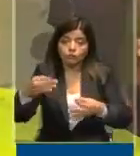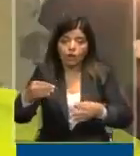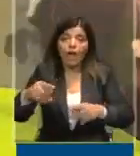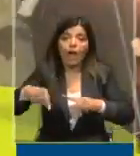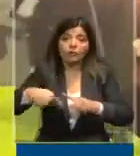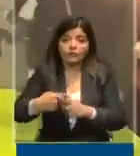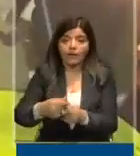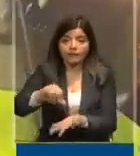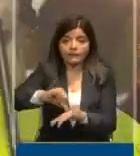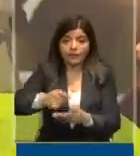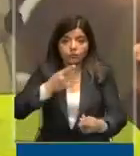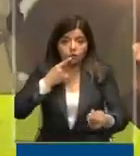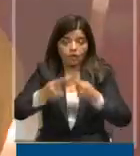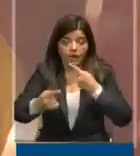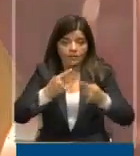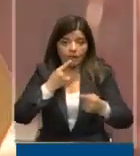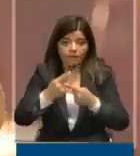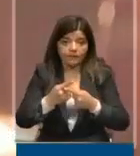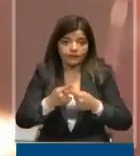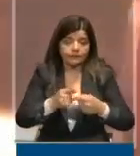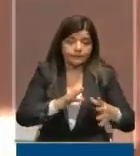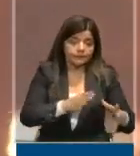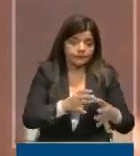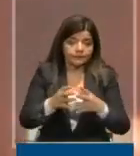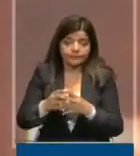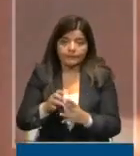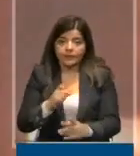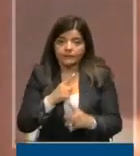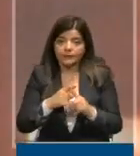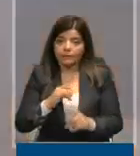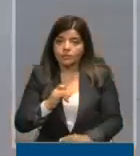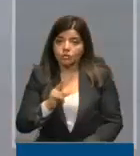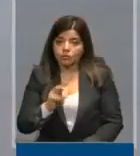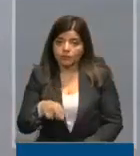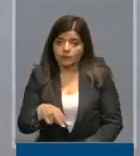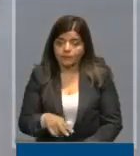centro del debate los estados de excepción. El estado